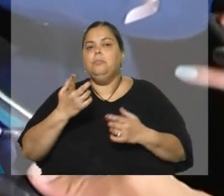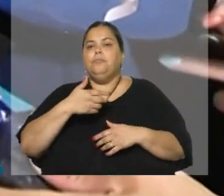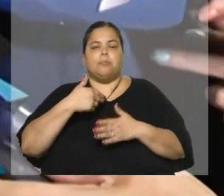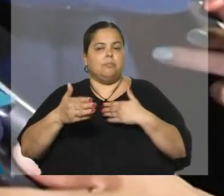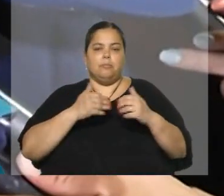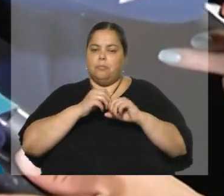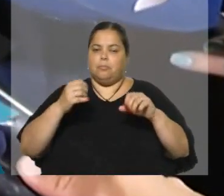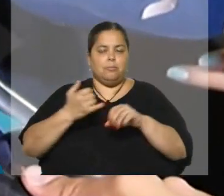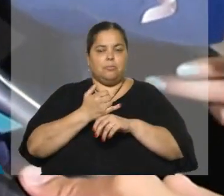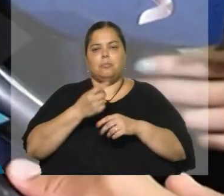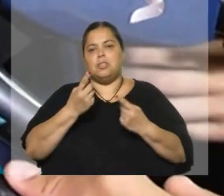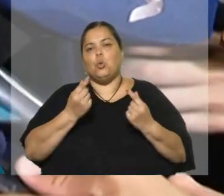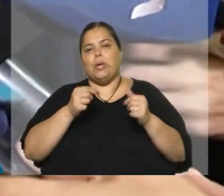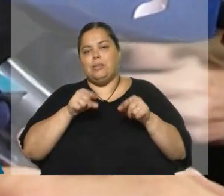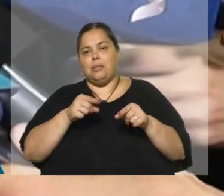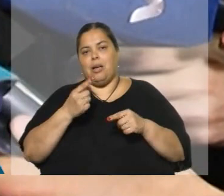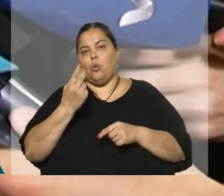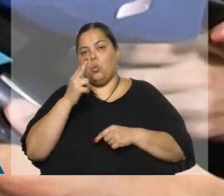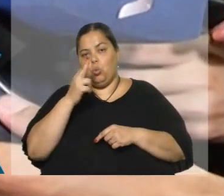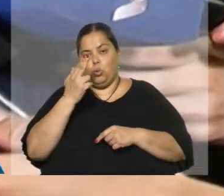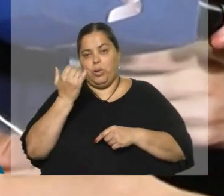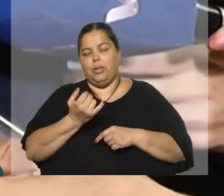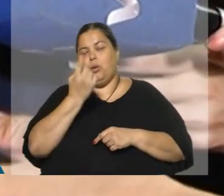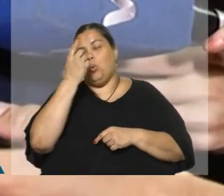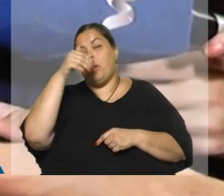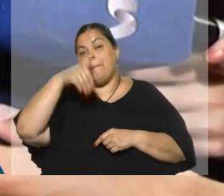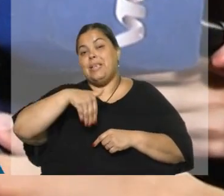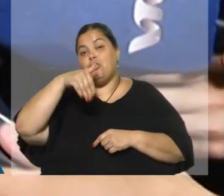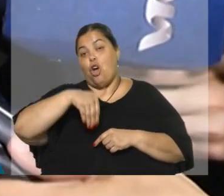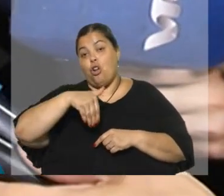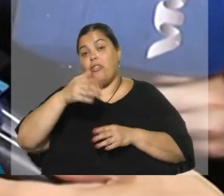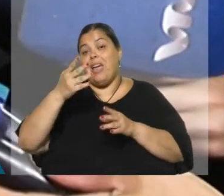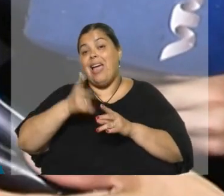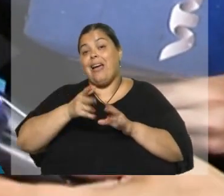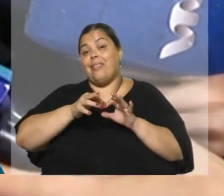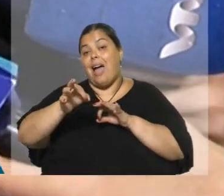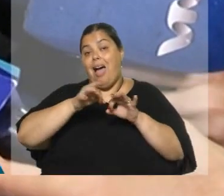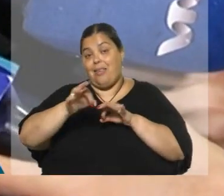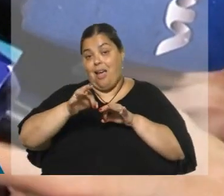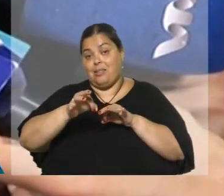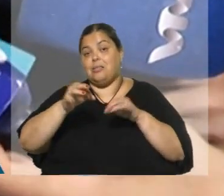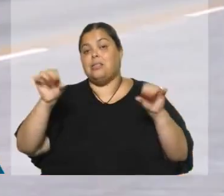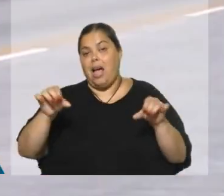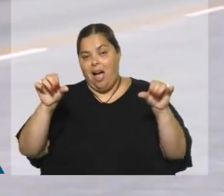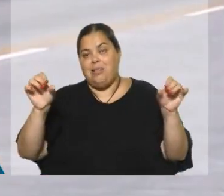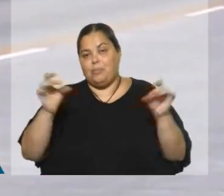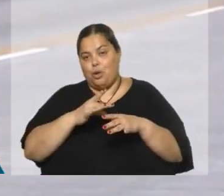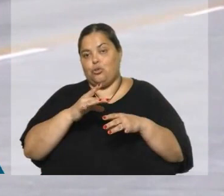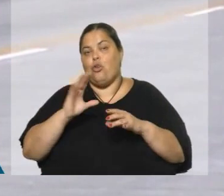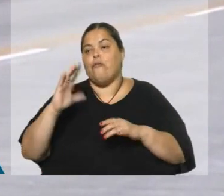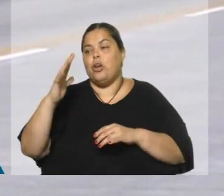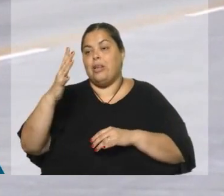le cuesta al Uruguay que tiene un millón de hectáreas forestadas probablemente por este capricho